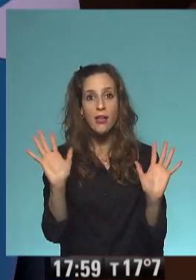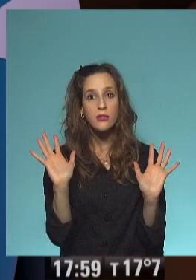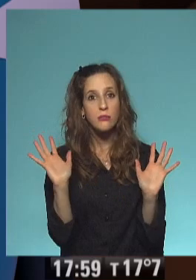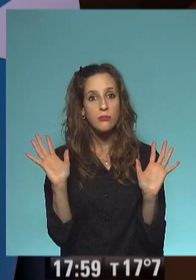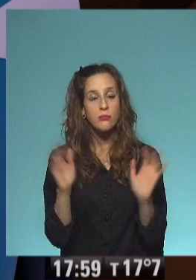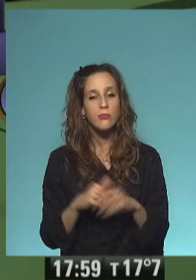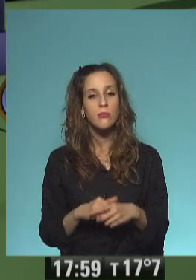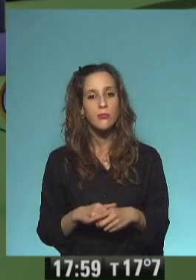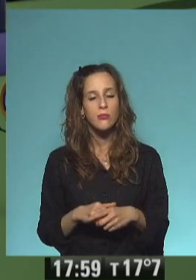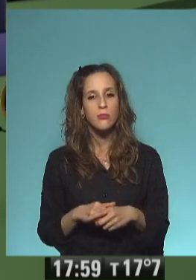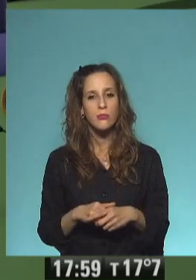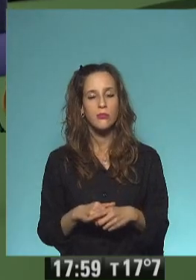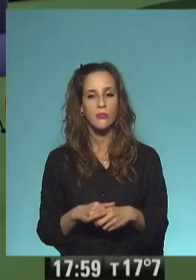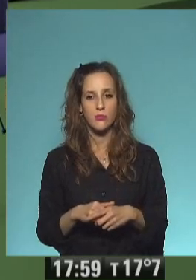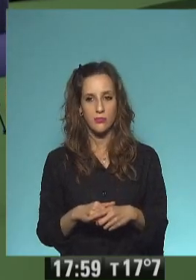¡Guau!